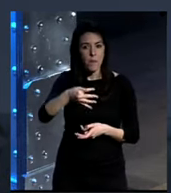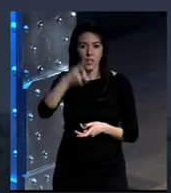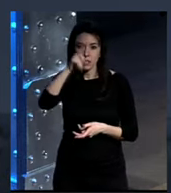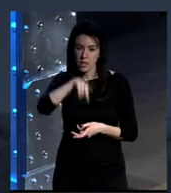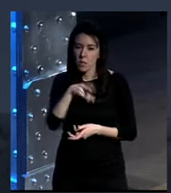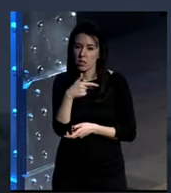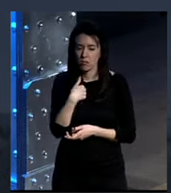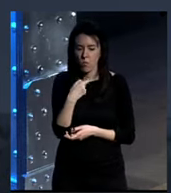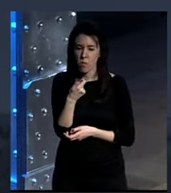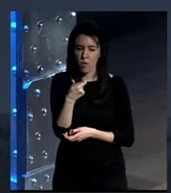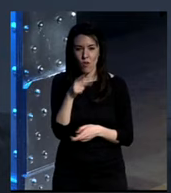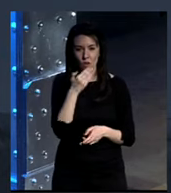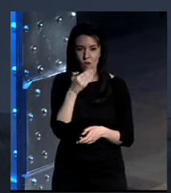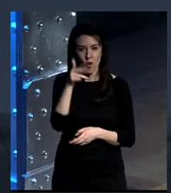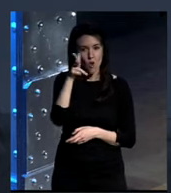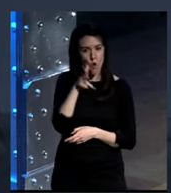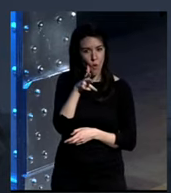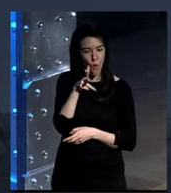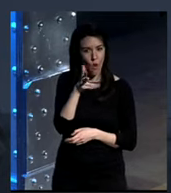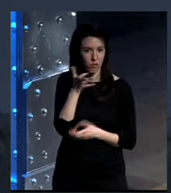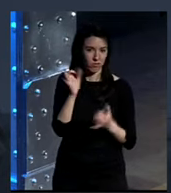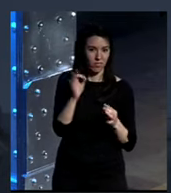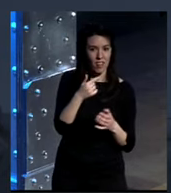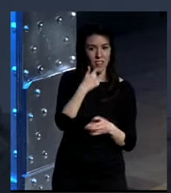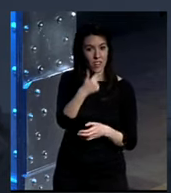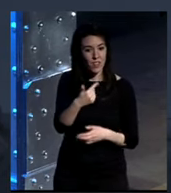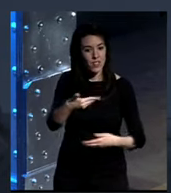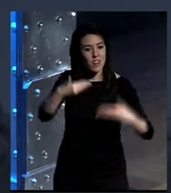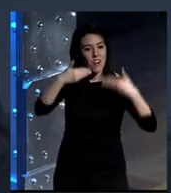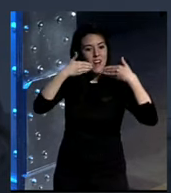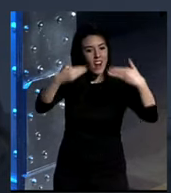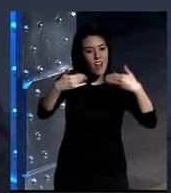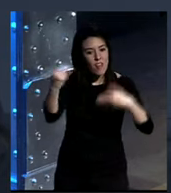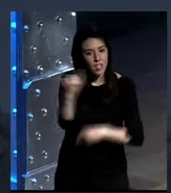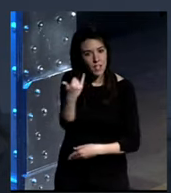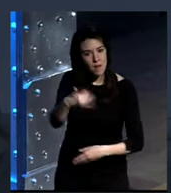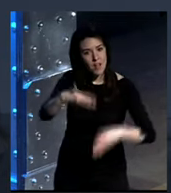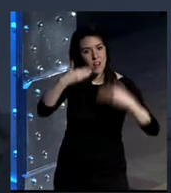el lujo de decir hoy, gracias Javier,